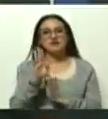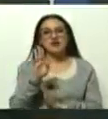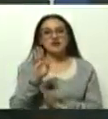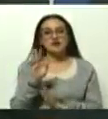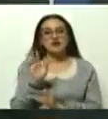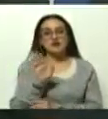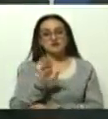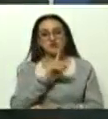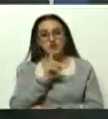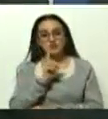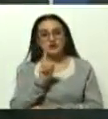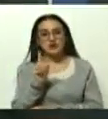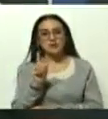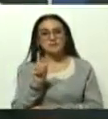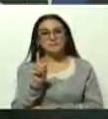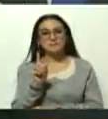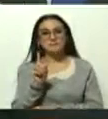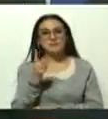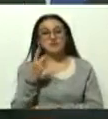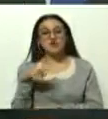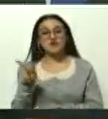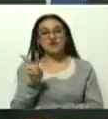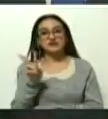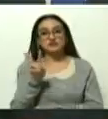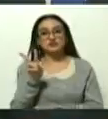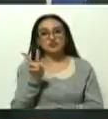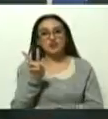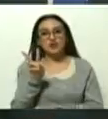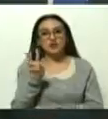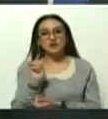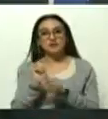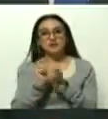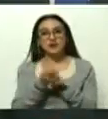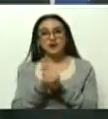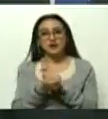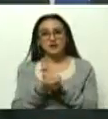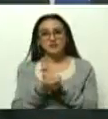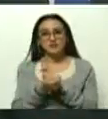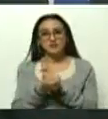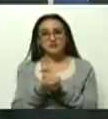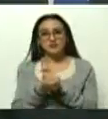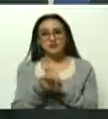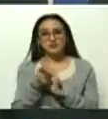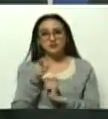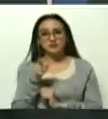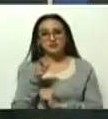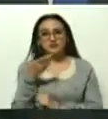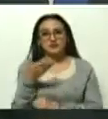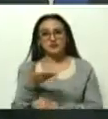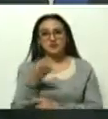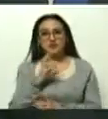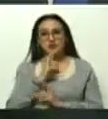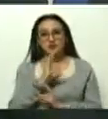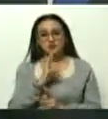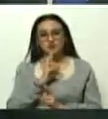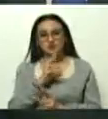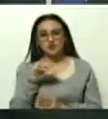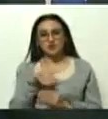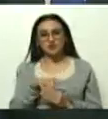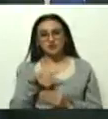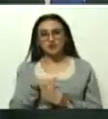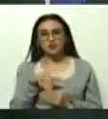Progresista, Primero Venezuela y Por el Cambio, pues obtuvo un importante resultado